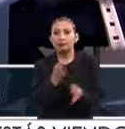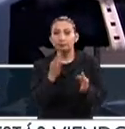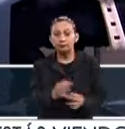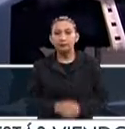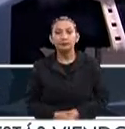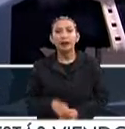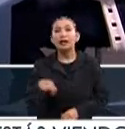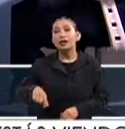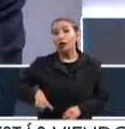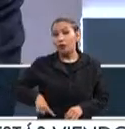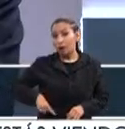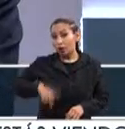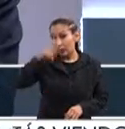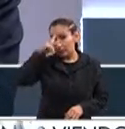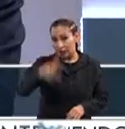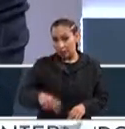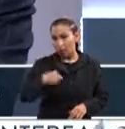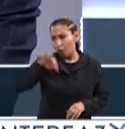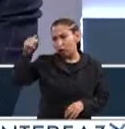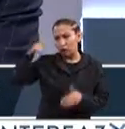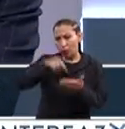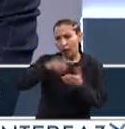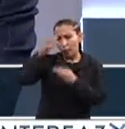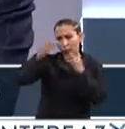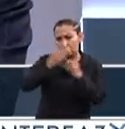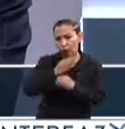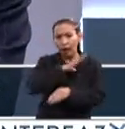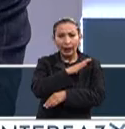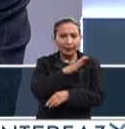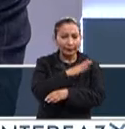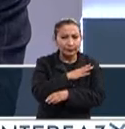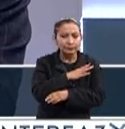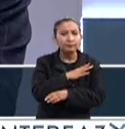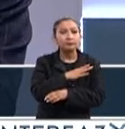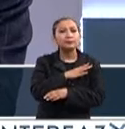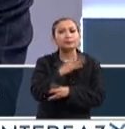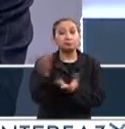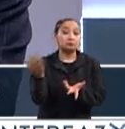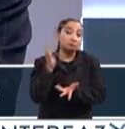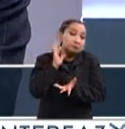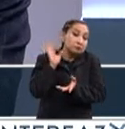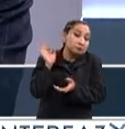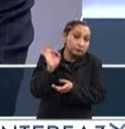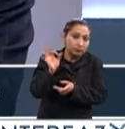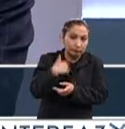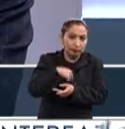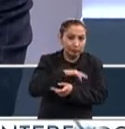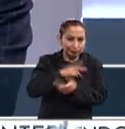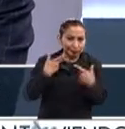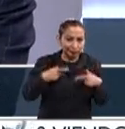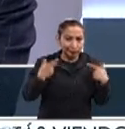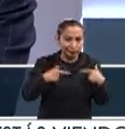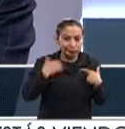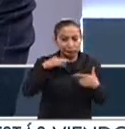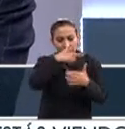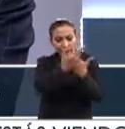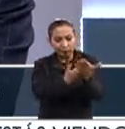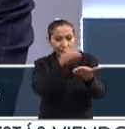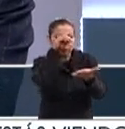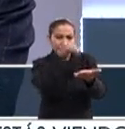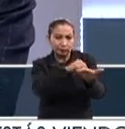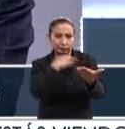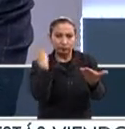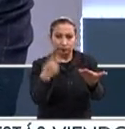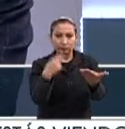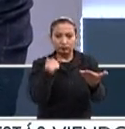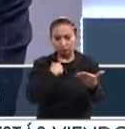Hay en el gobierno mexicano, y sé que también en otras partes del mundo existe pues la posibilidad de que uno como ciudadano se registre y